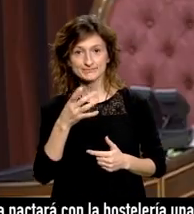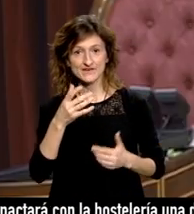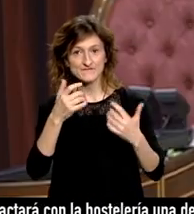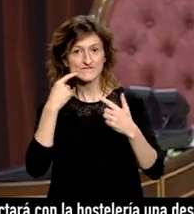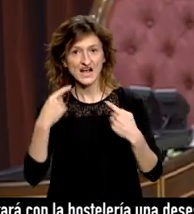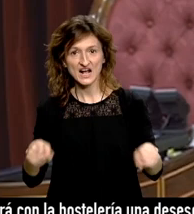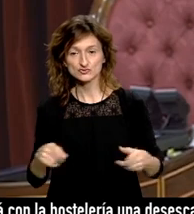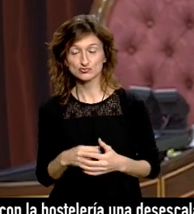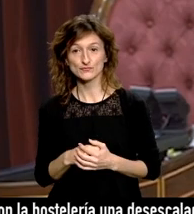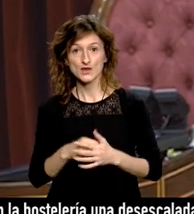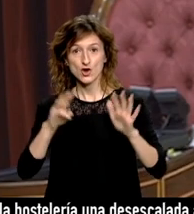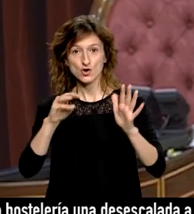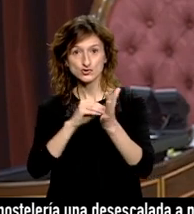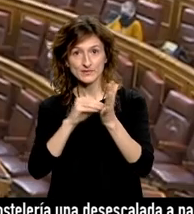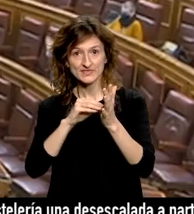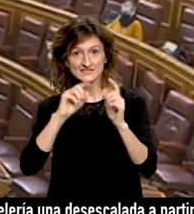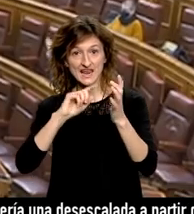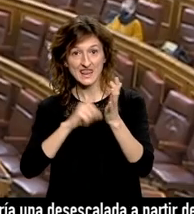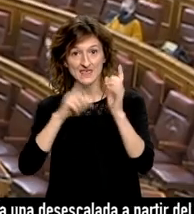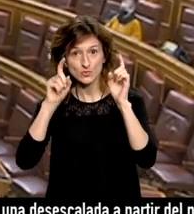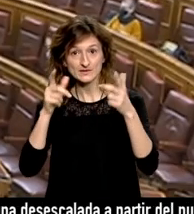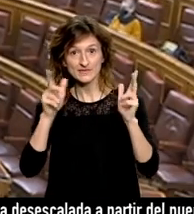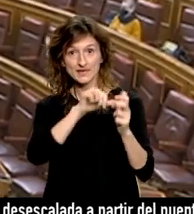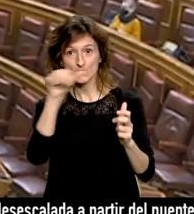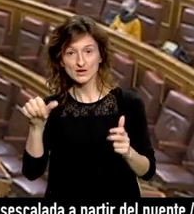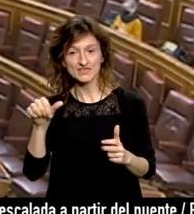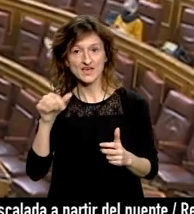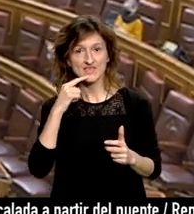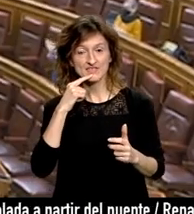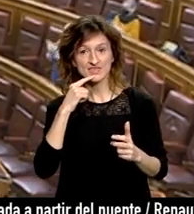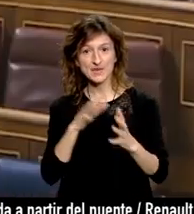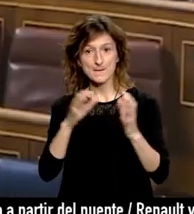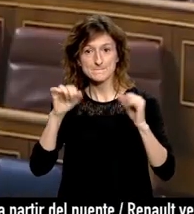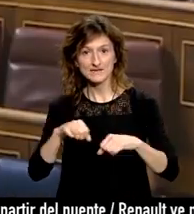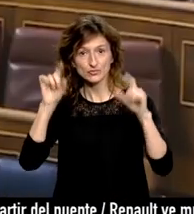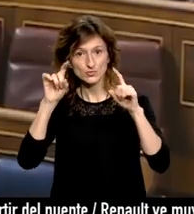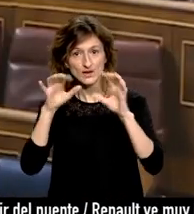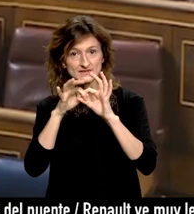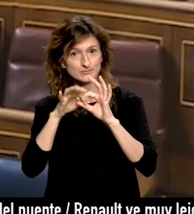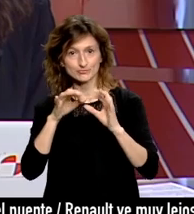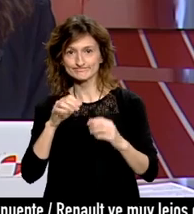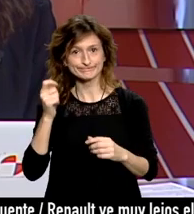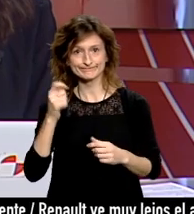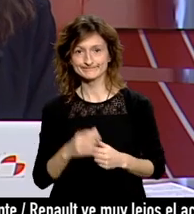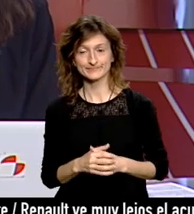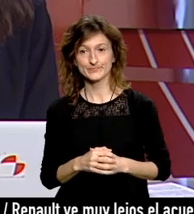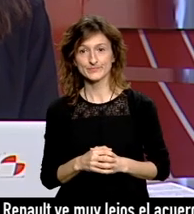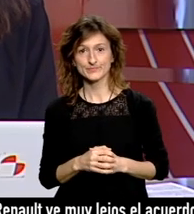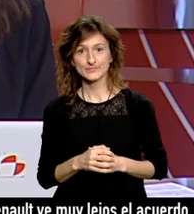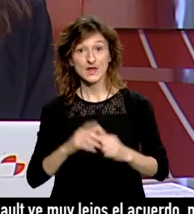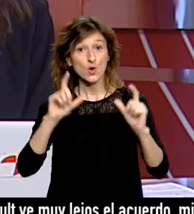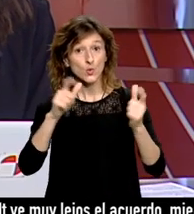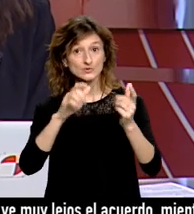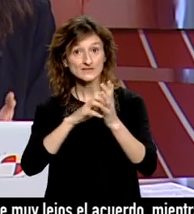poco de todos. La octava ley educativa de la democracia tampoco ha logrado el ansiado pacto educativo. Desde la Junta